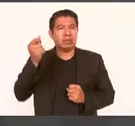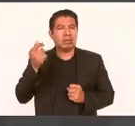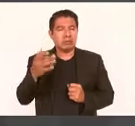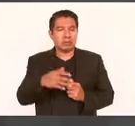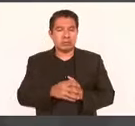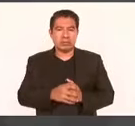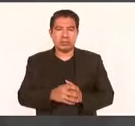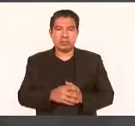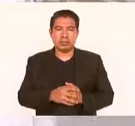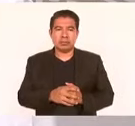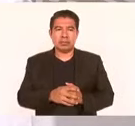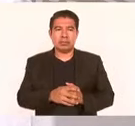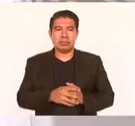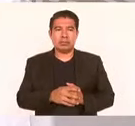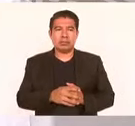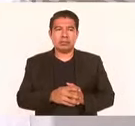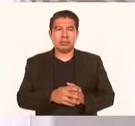exterminio,